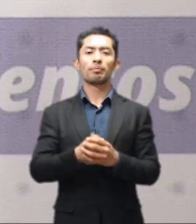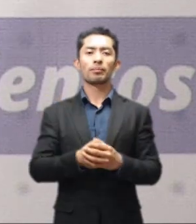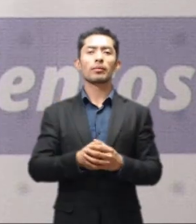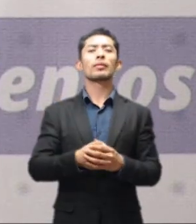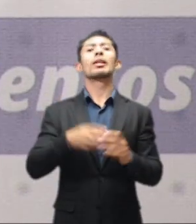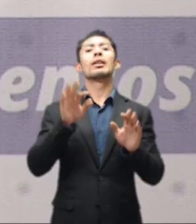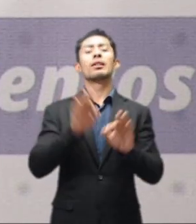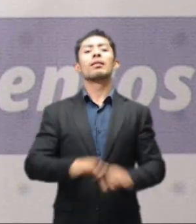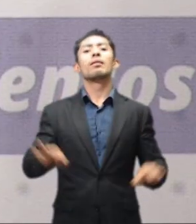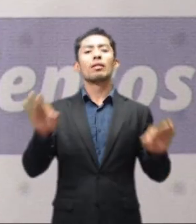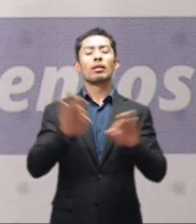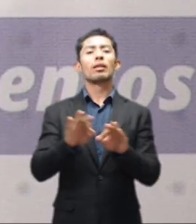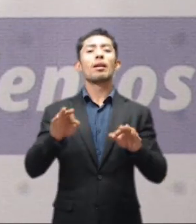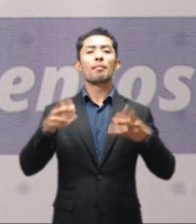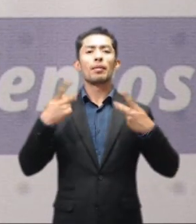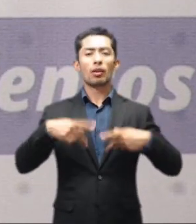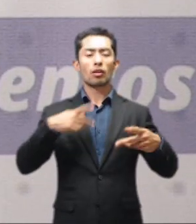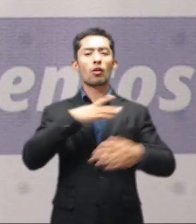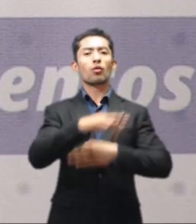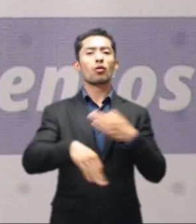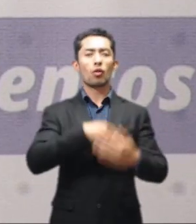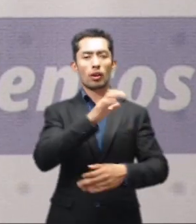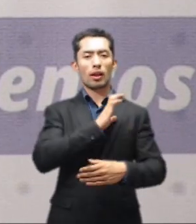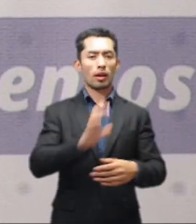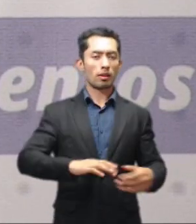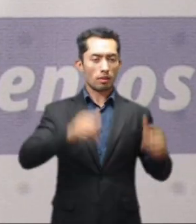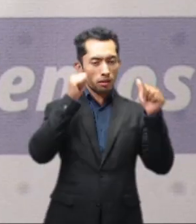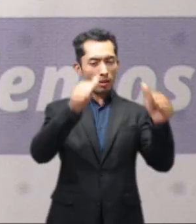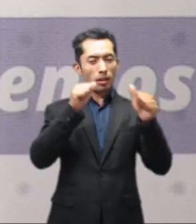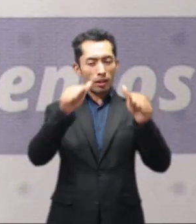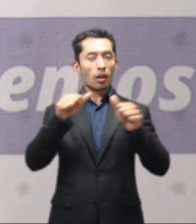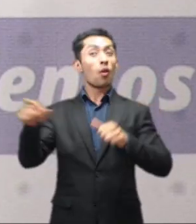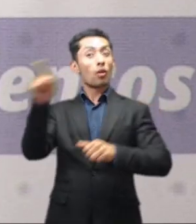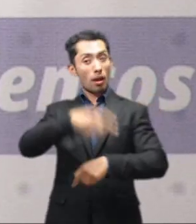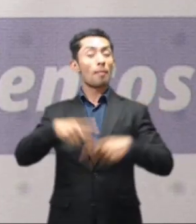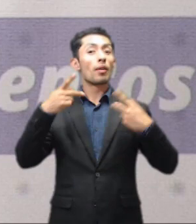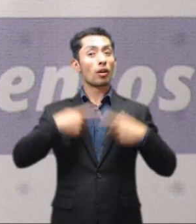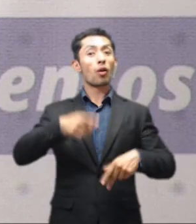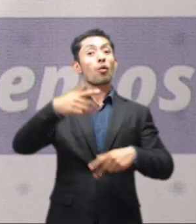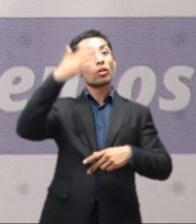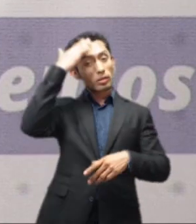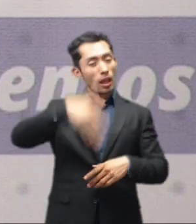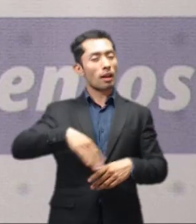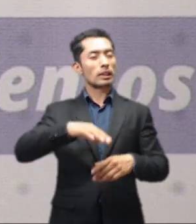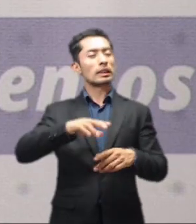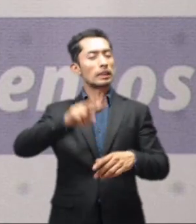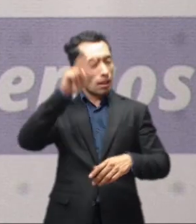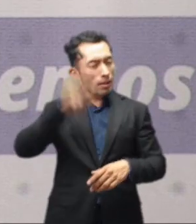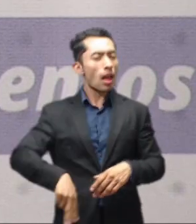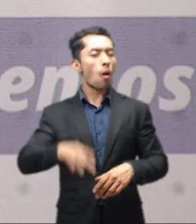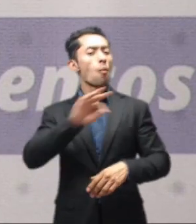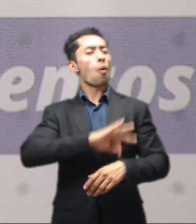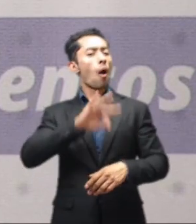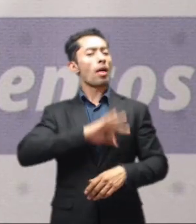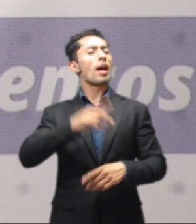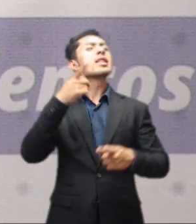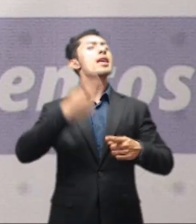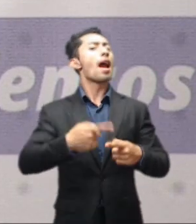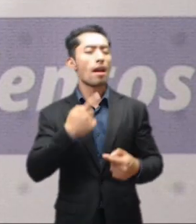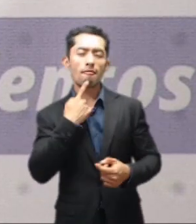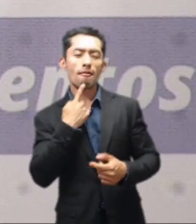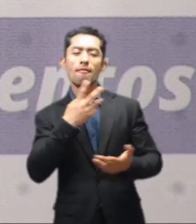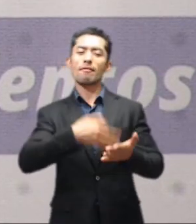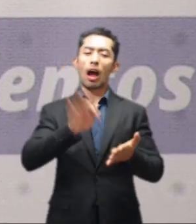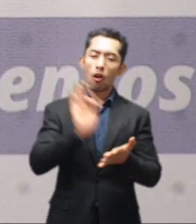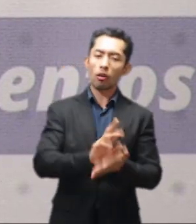important que escuchen a todos y cada uno de los candidatos Ustedes sabrán quién realmente tiene la capacidad el valor y el